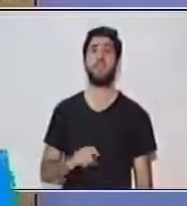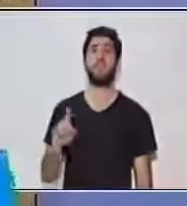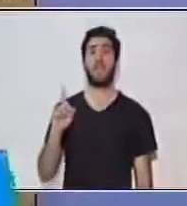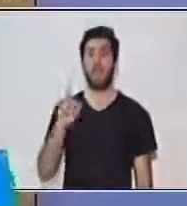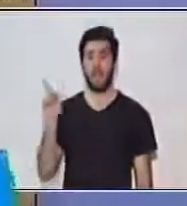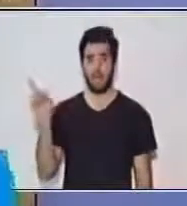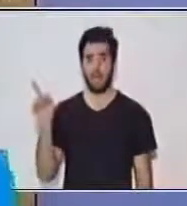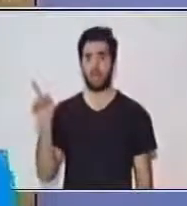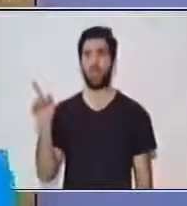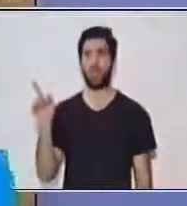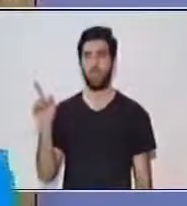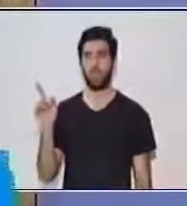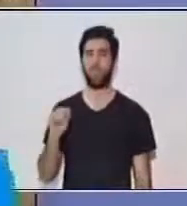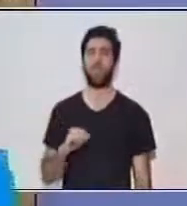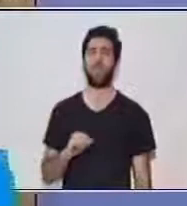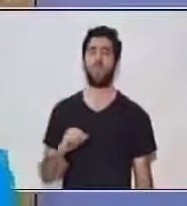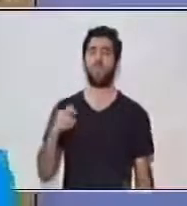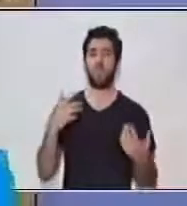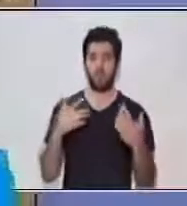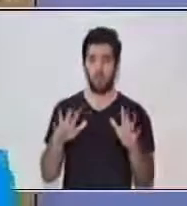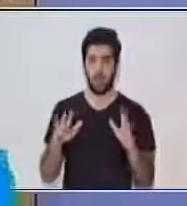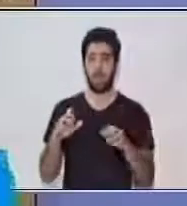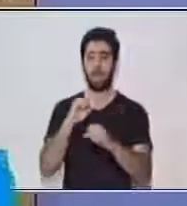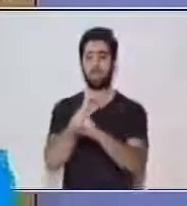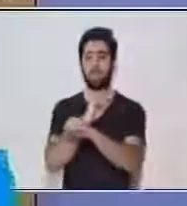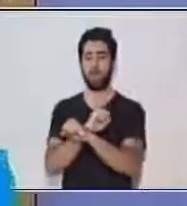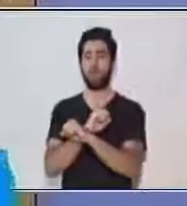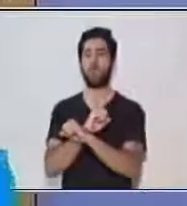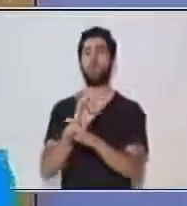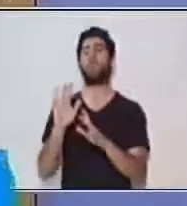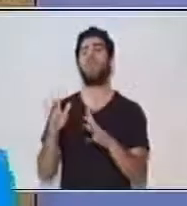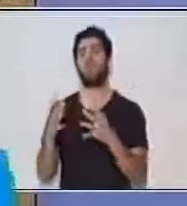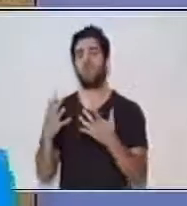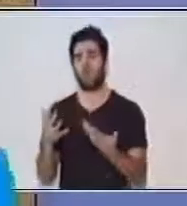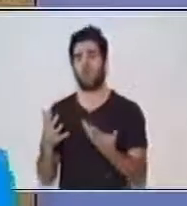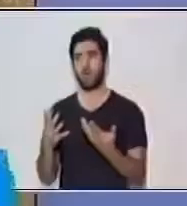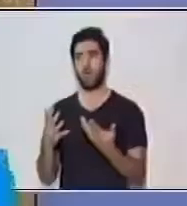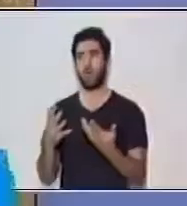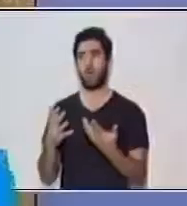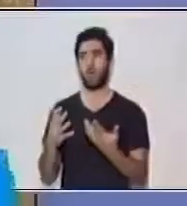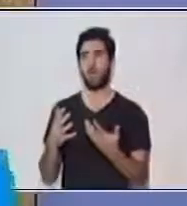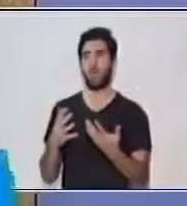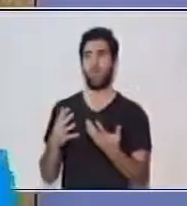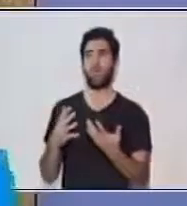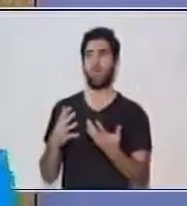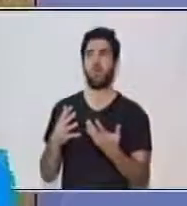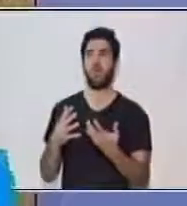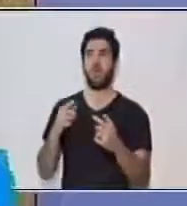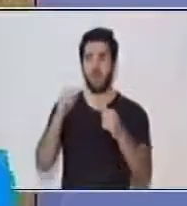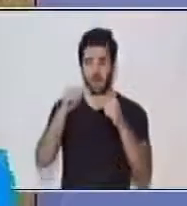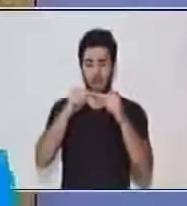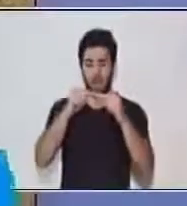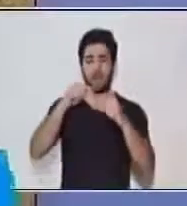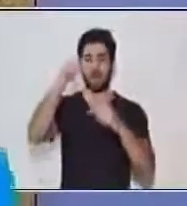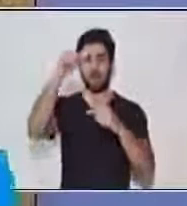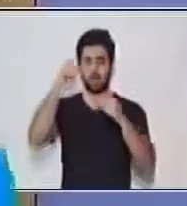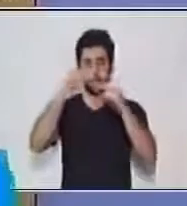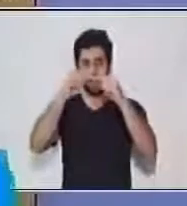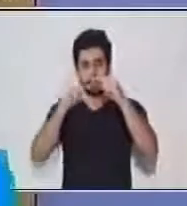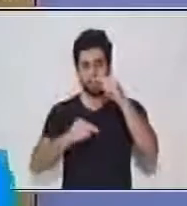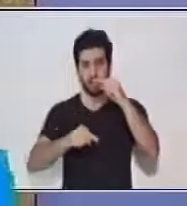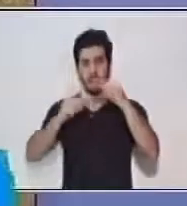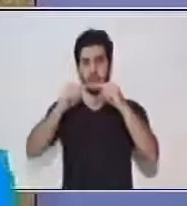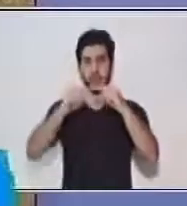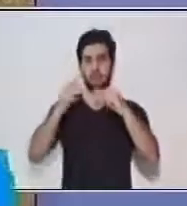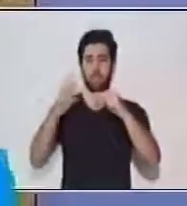la constante de tensión superficial por la amplitud, pero desde el punto de equilibrio hasta uno de los puntos